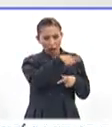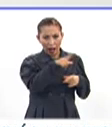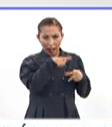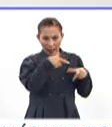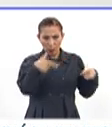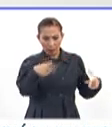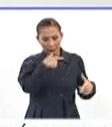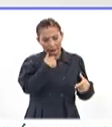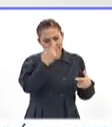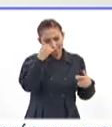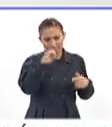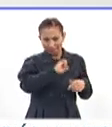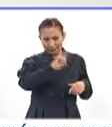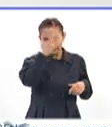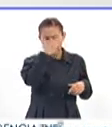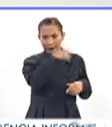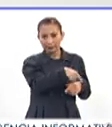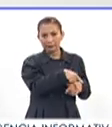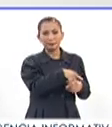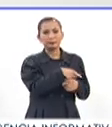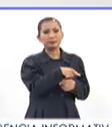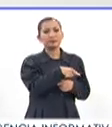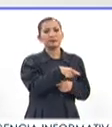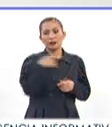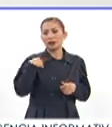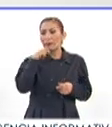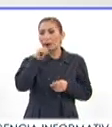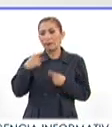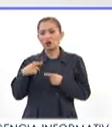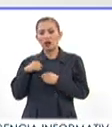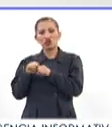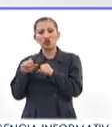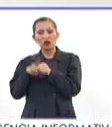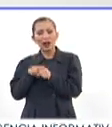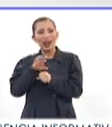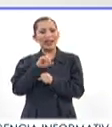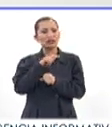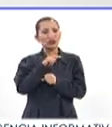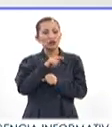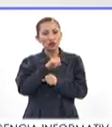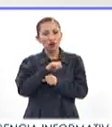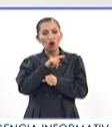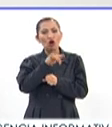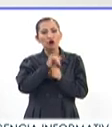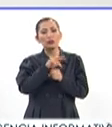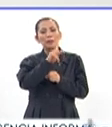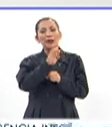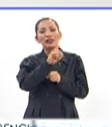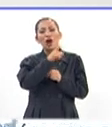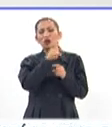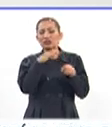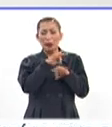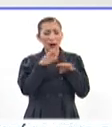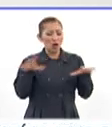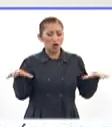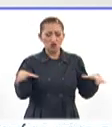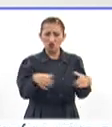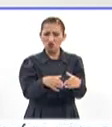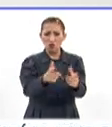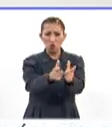ponerse de acuerdo, también con los sociólogos, tecnólogos, antropólogos, pedagogos. Es un